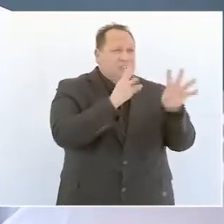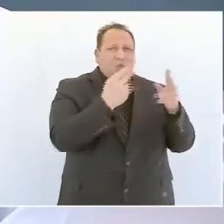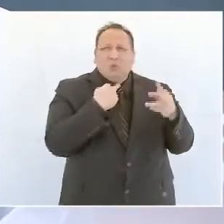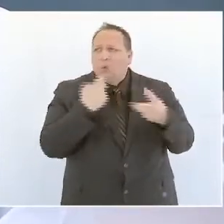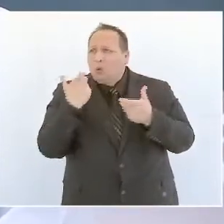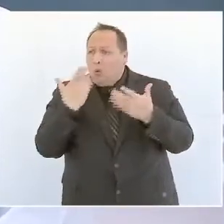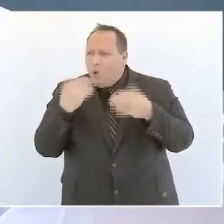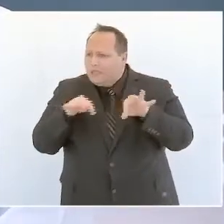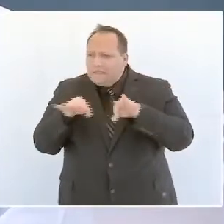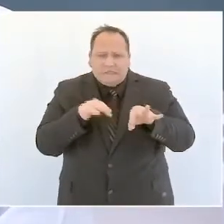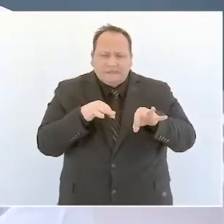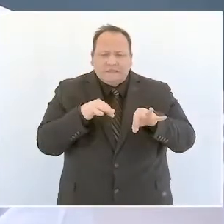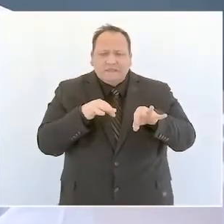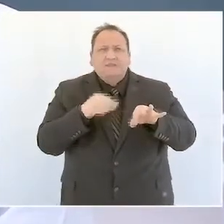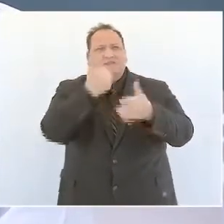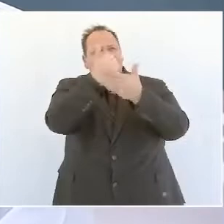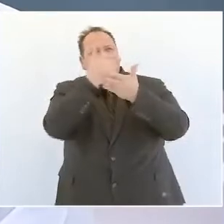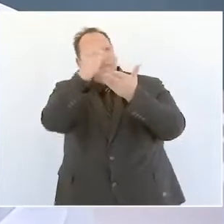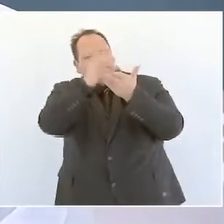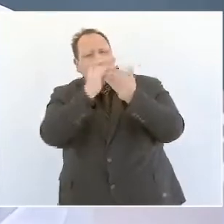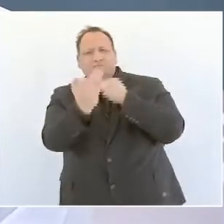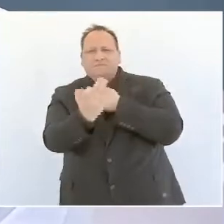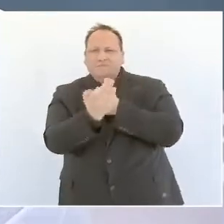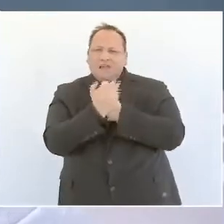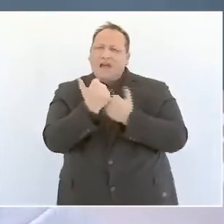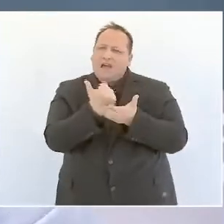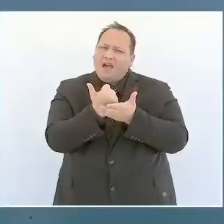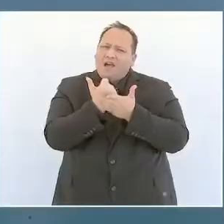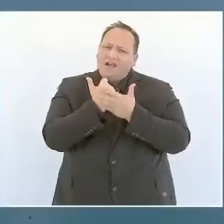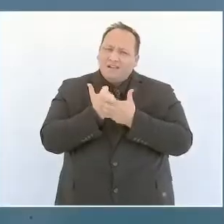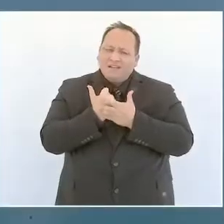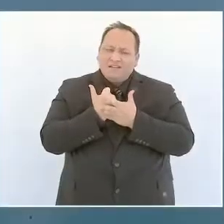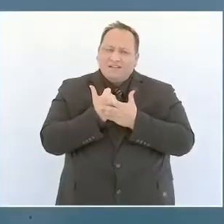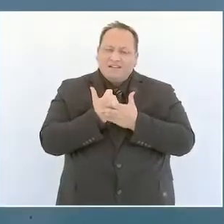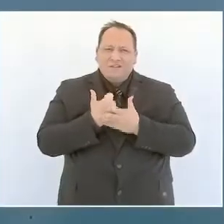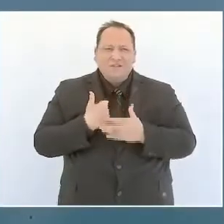pandemia y no hemos tenido